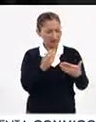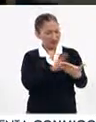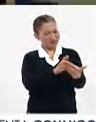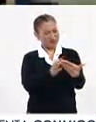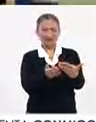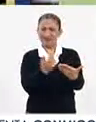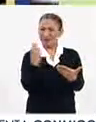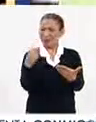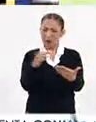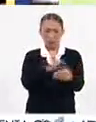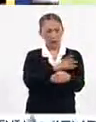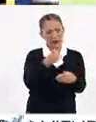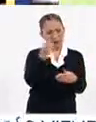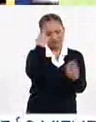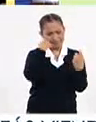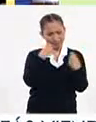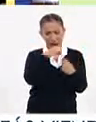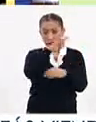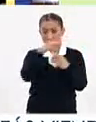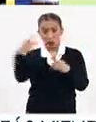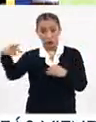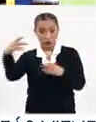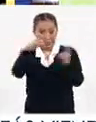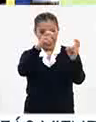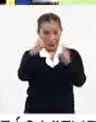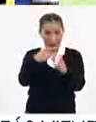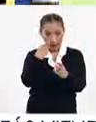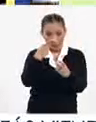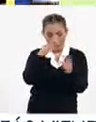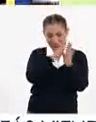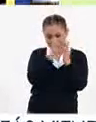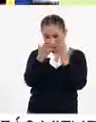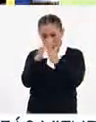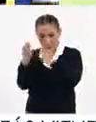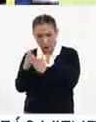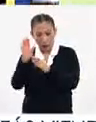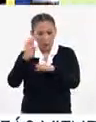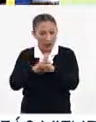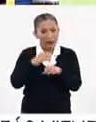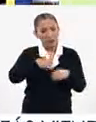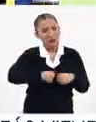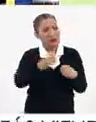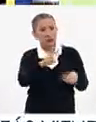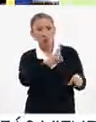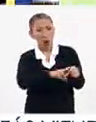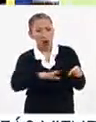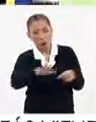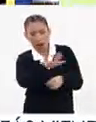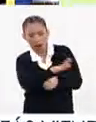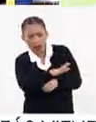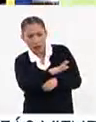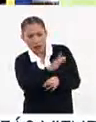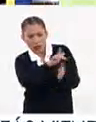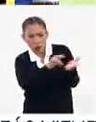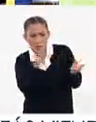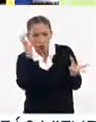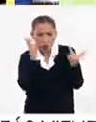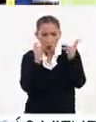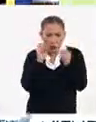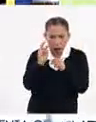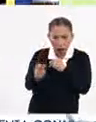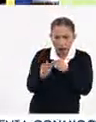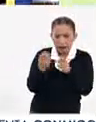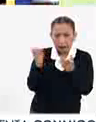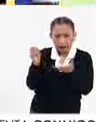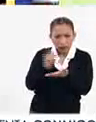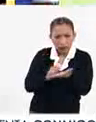pero después, en todos los temas que tocas, de las cosas más menudas de la vida común, vas escuchando la